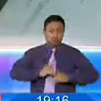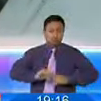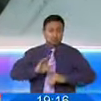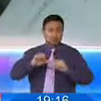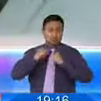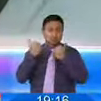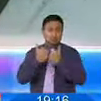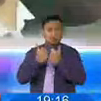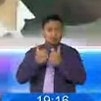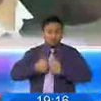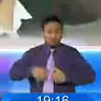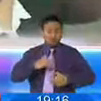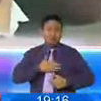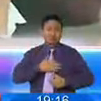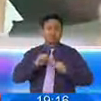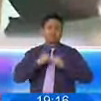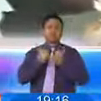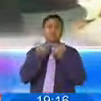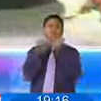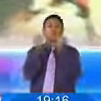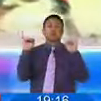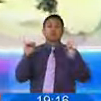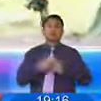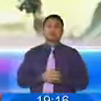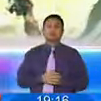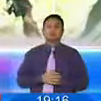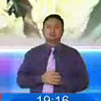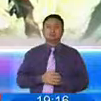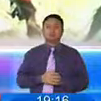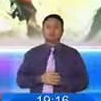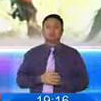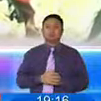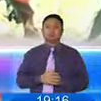de la Asamblea en calidad de legisladora independiente.